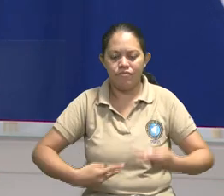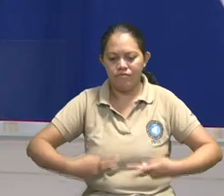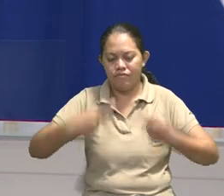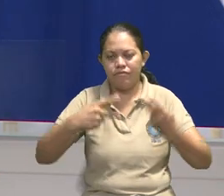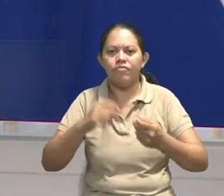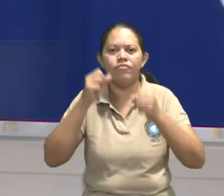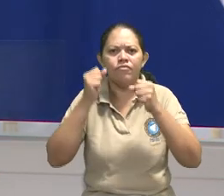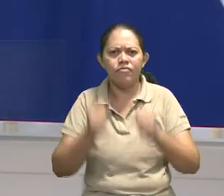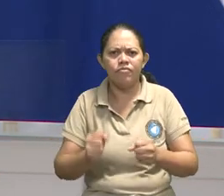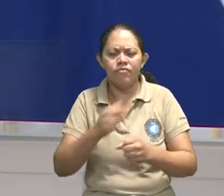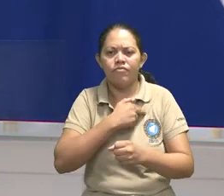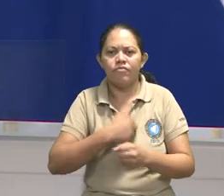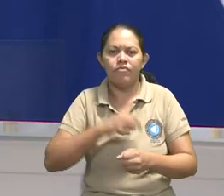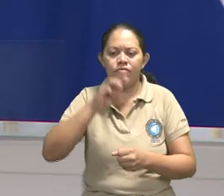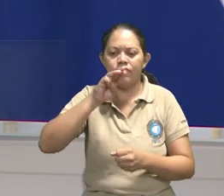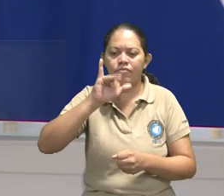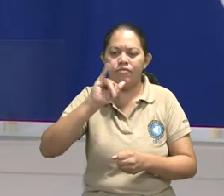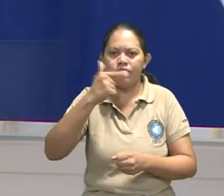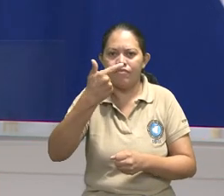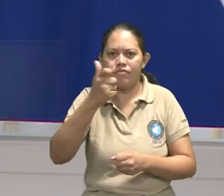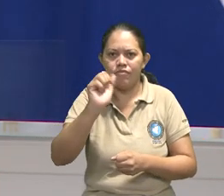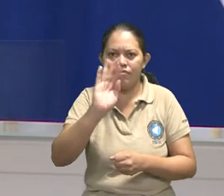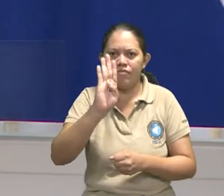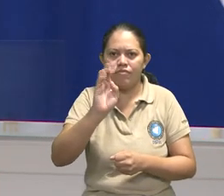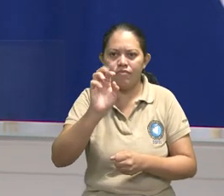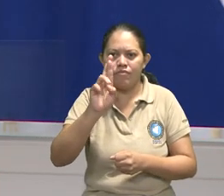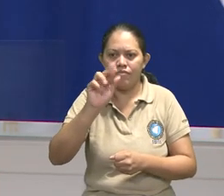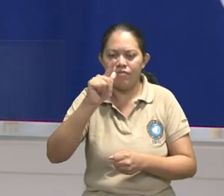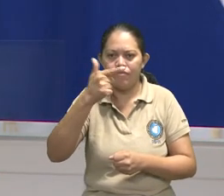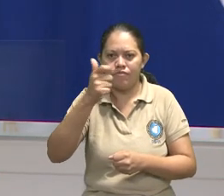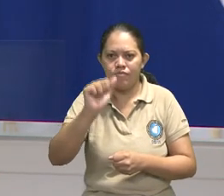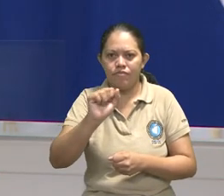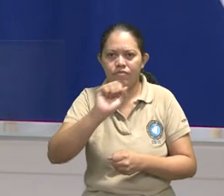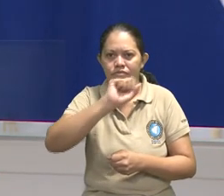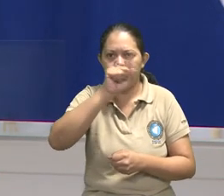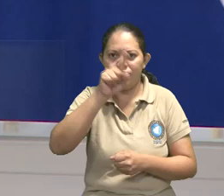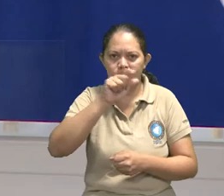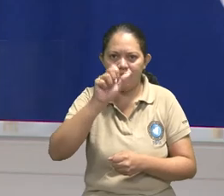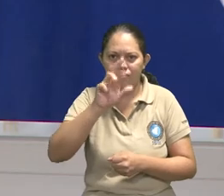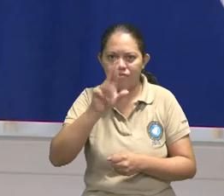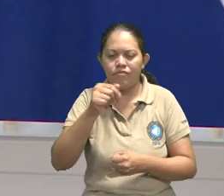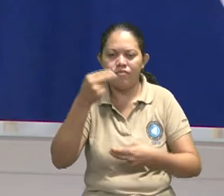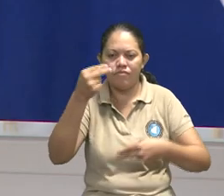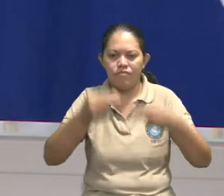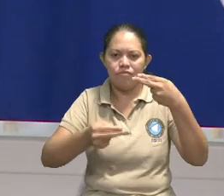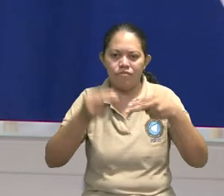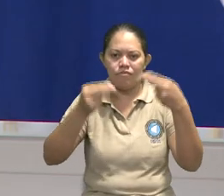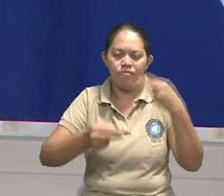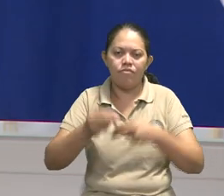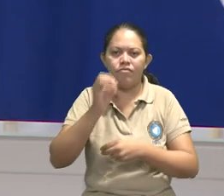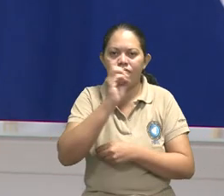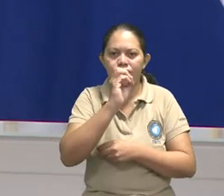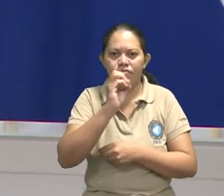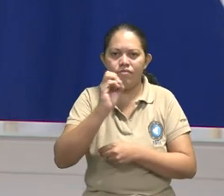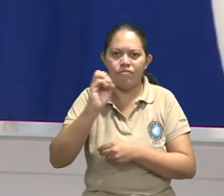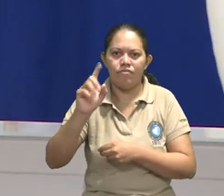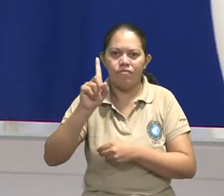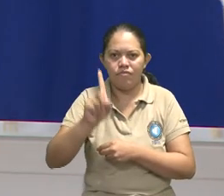al señor Miguel Benito Buitrago Sarria, identificado con cédula